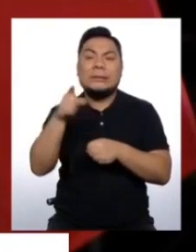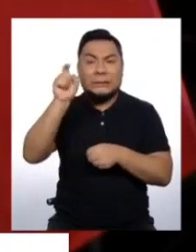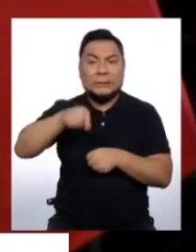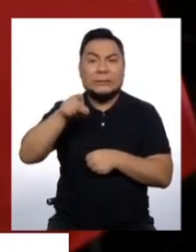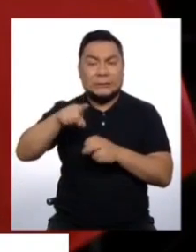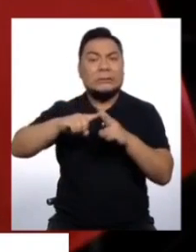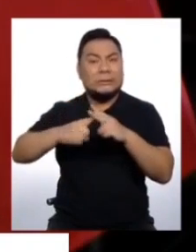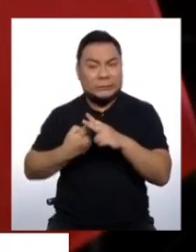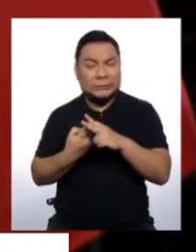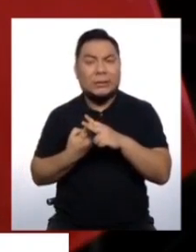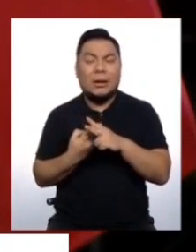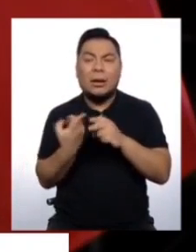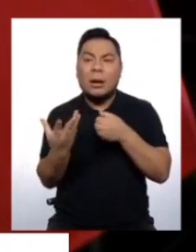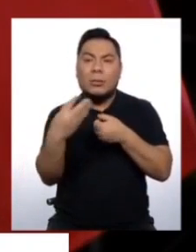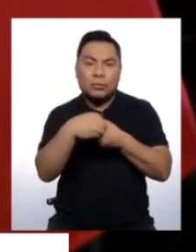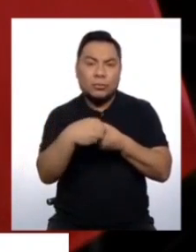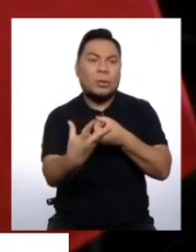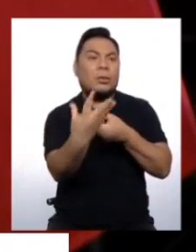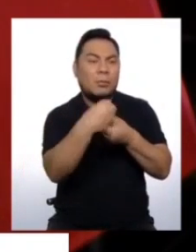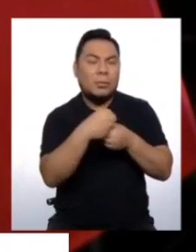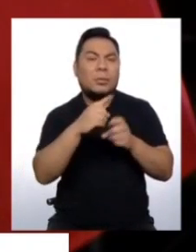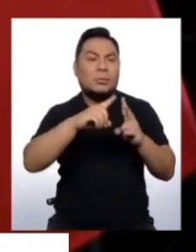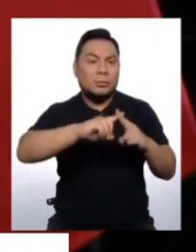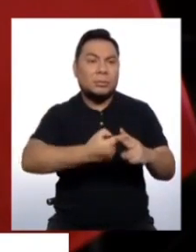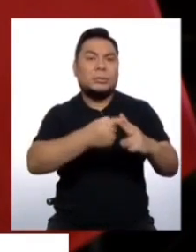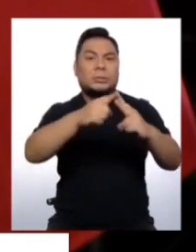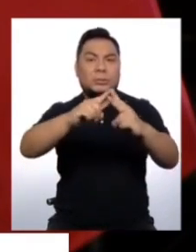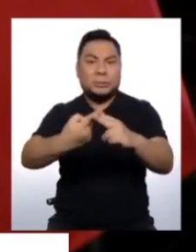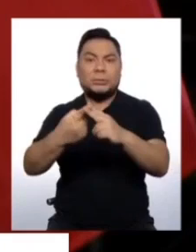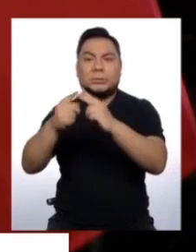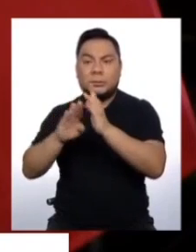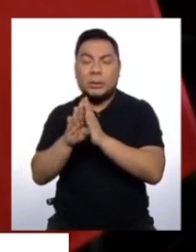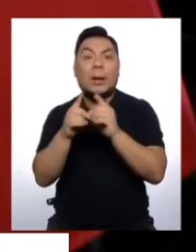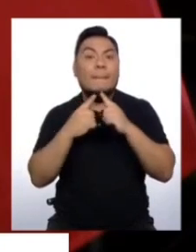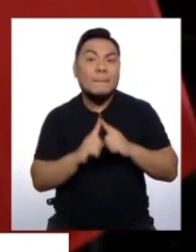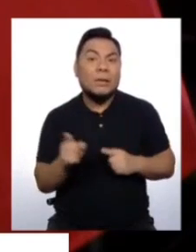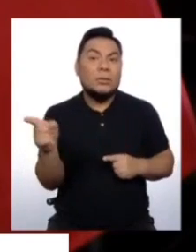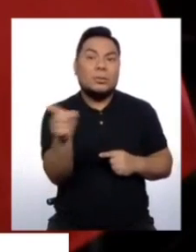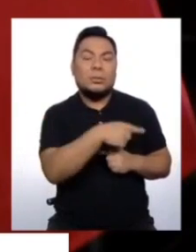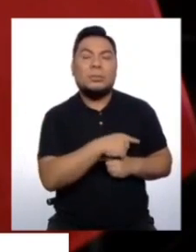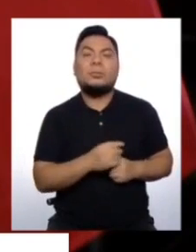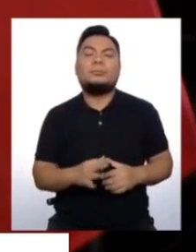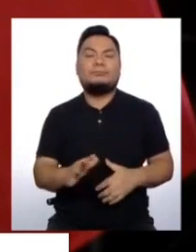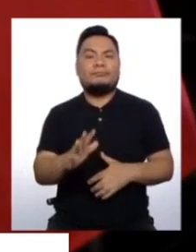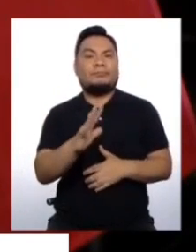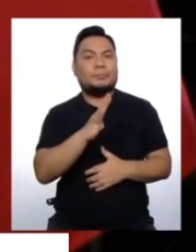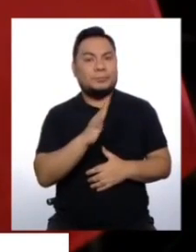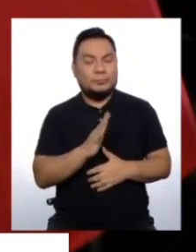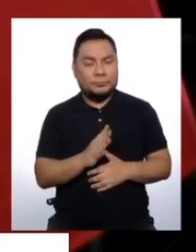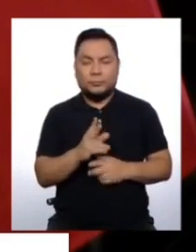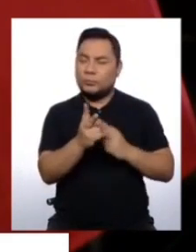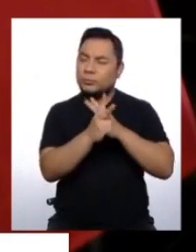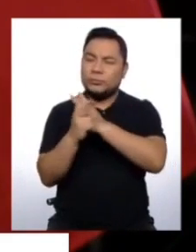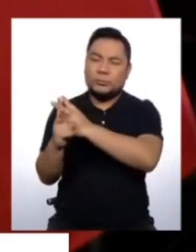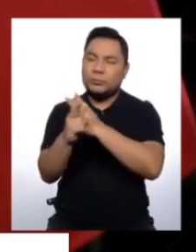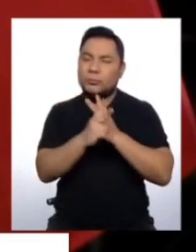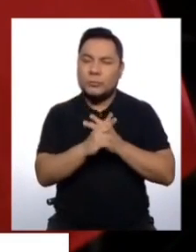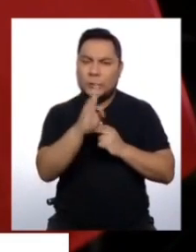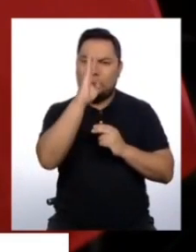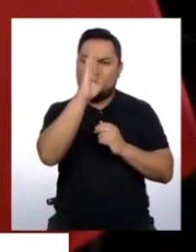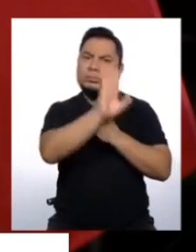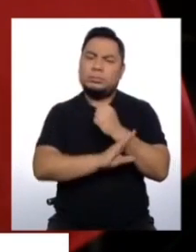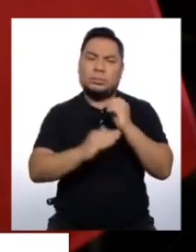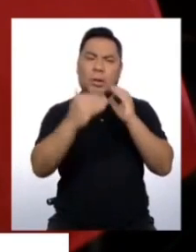comiencen a funcionar, pero también con los protocolos para que esta reactivación económica